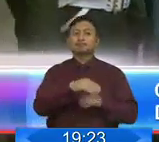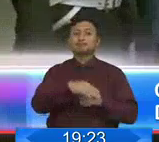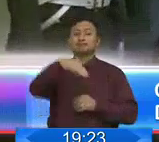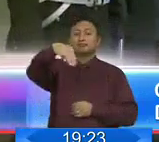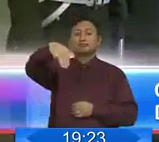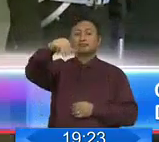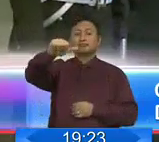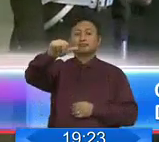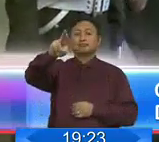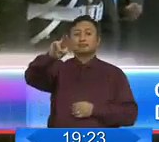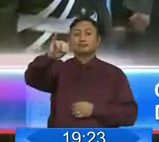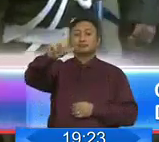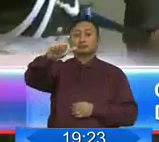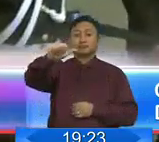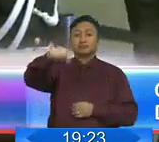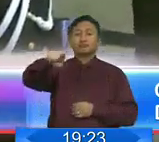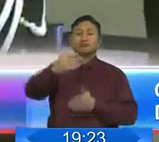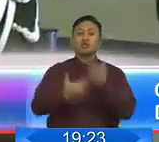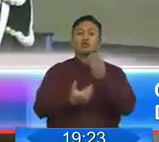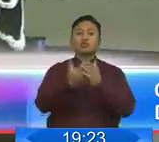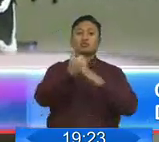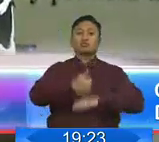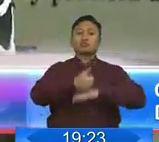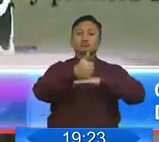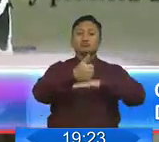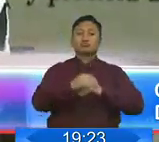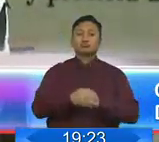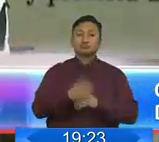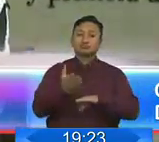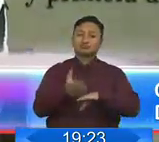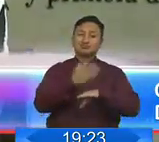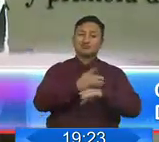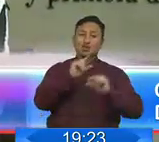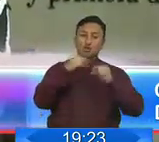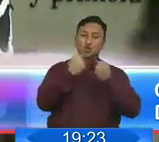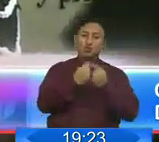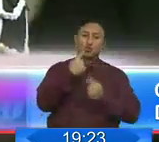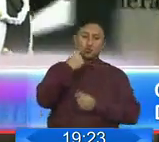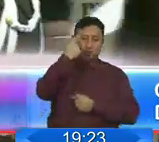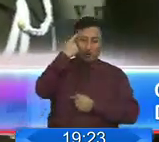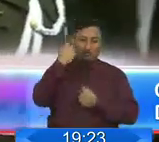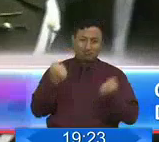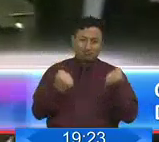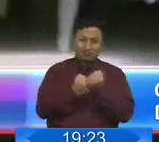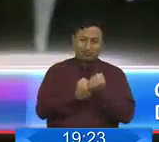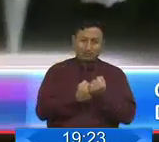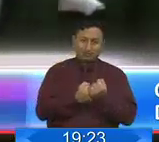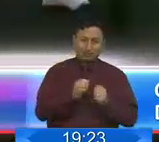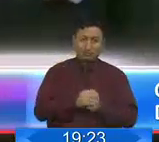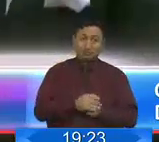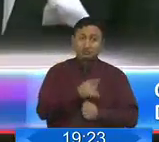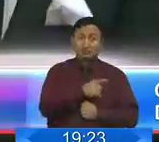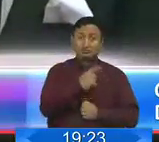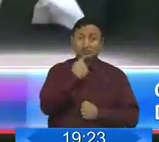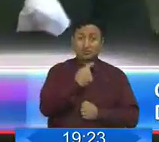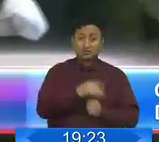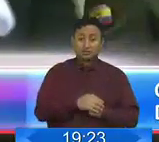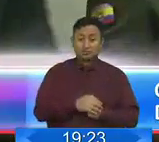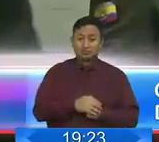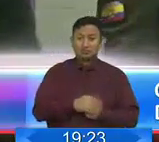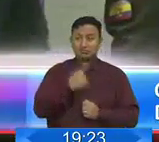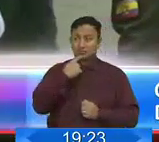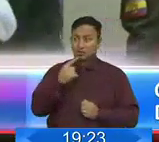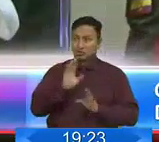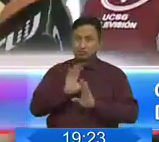Carmen Maldonado, de quien se dice fue cercana colaboradora del correísmo, aunque ella, el día de su posesión, se desmarcó